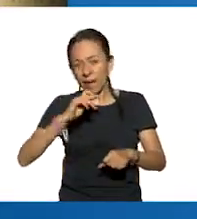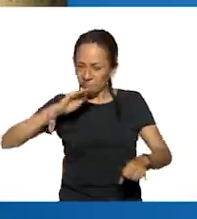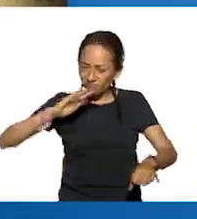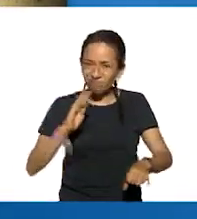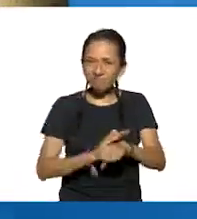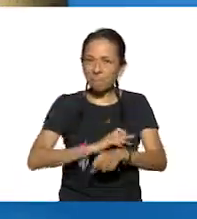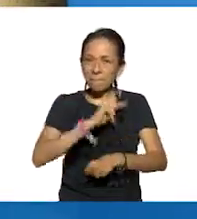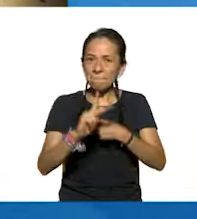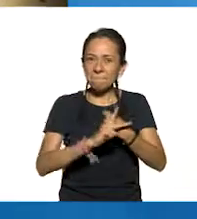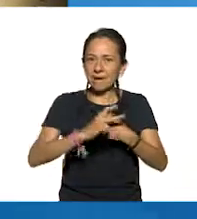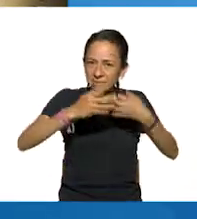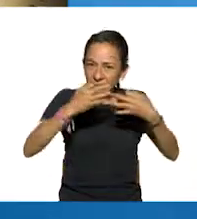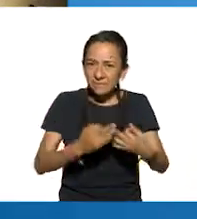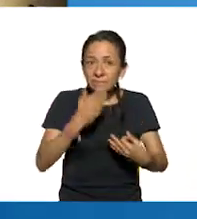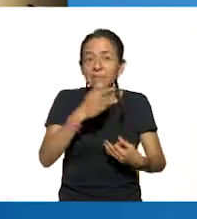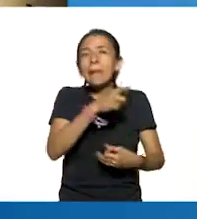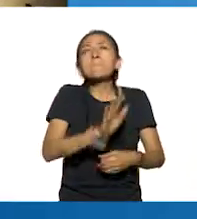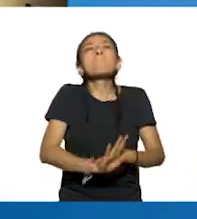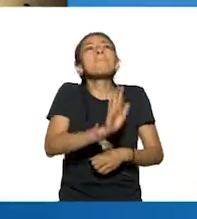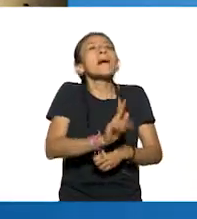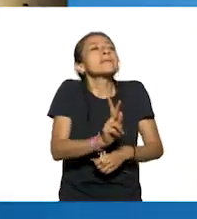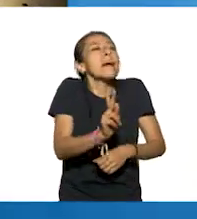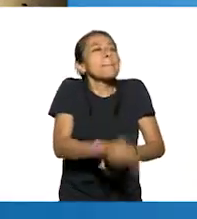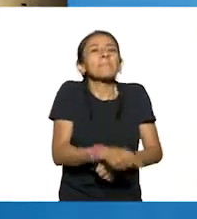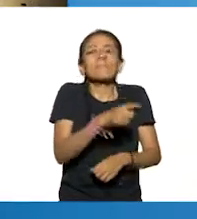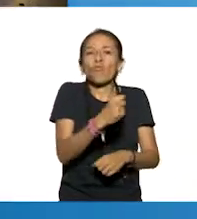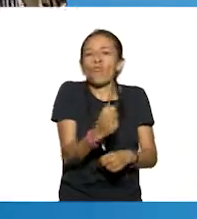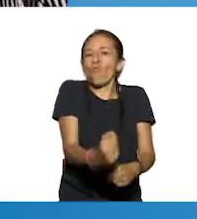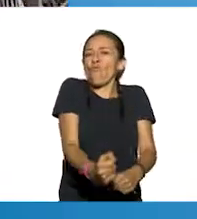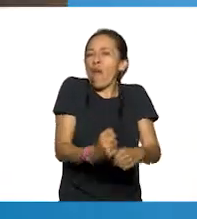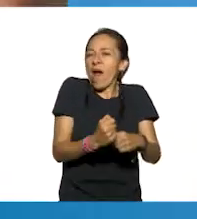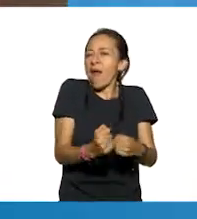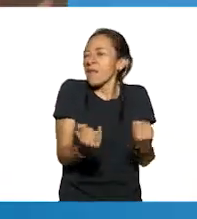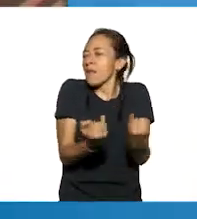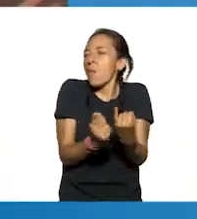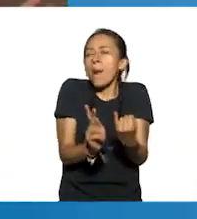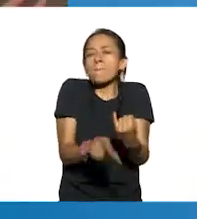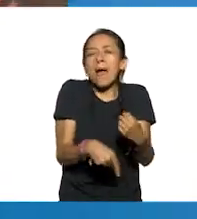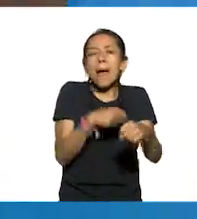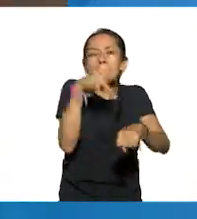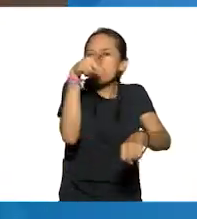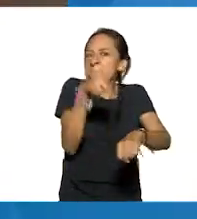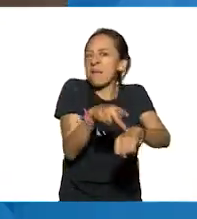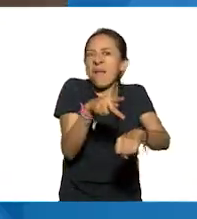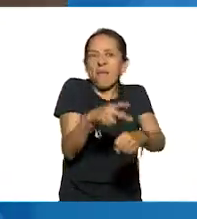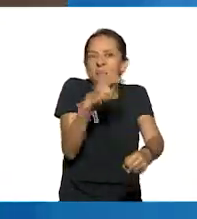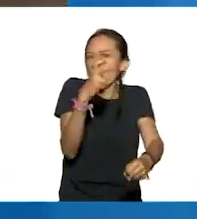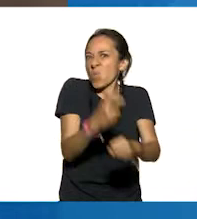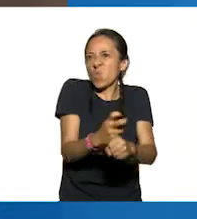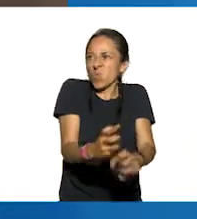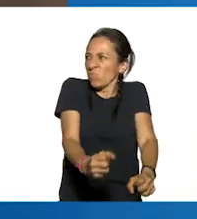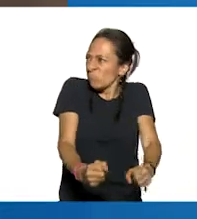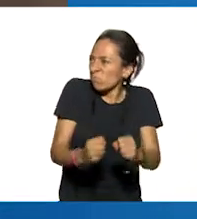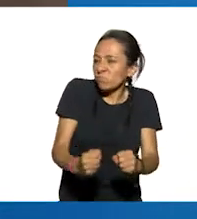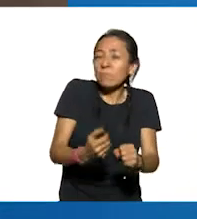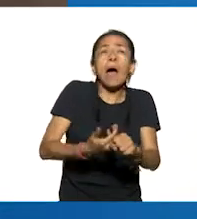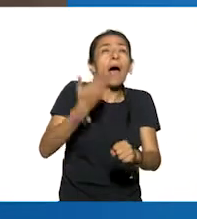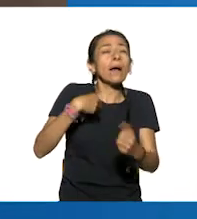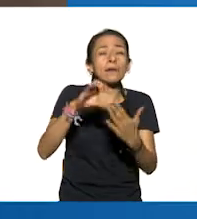roca fuerte que mantiene lo que se pensaba en la Constitución de